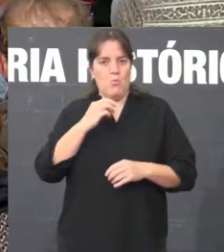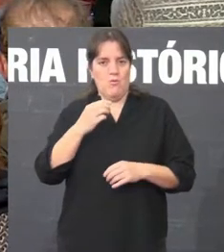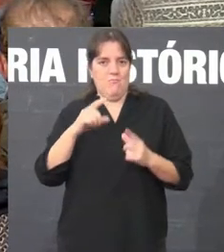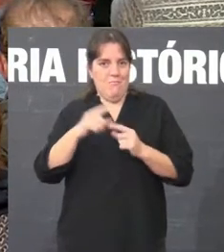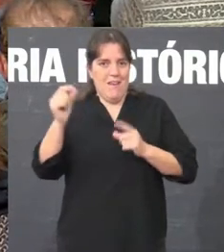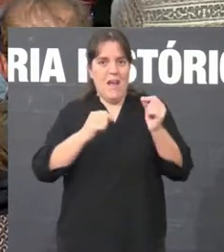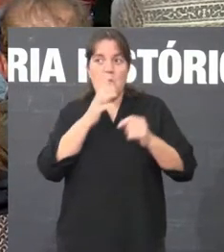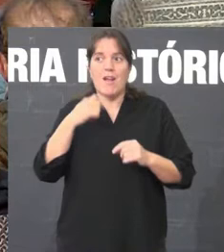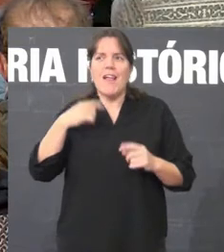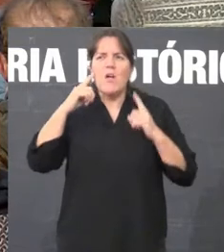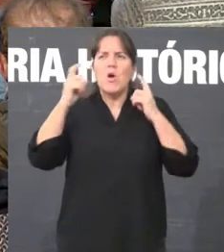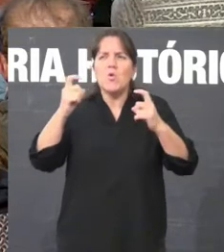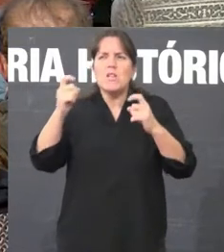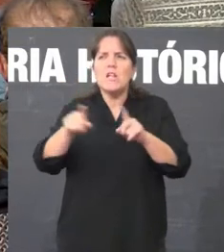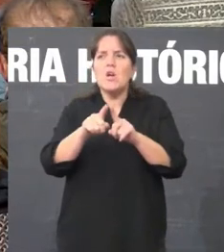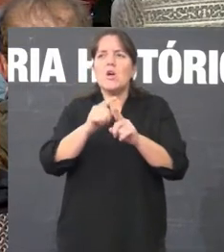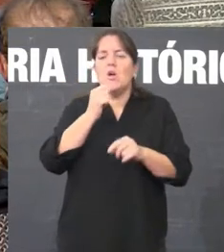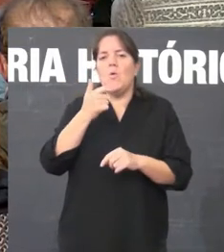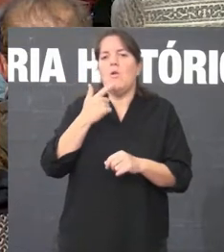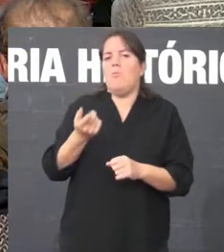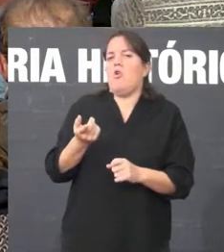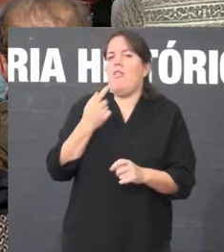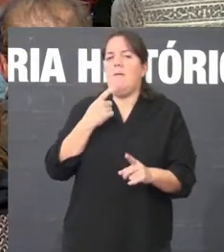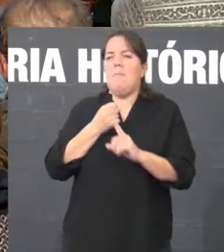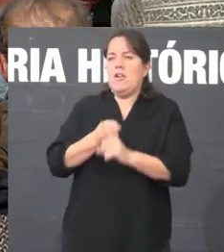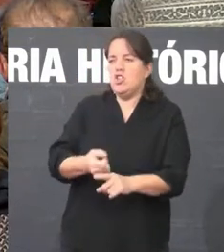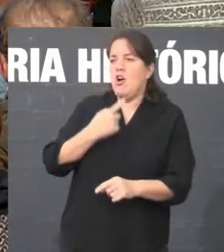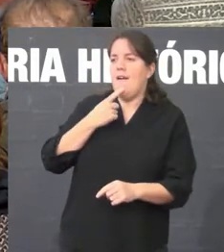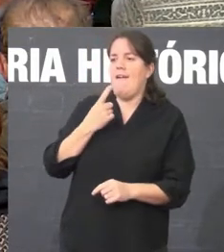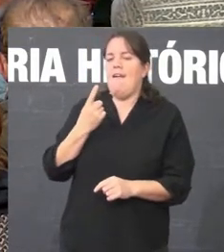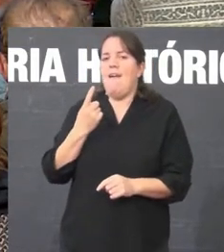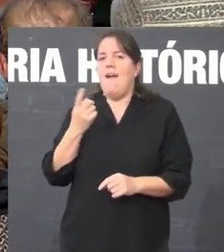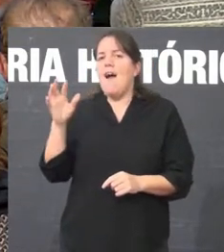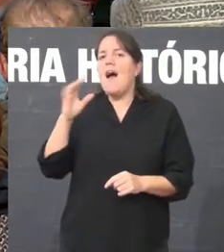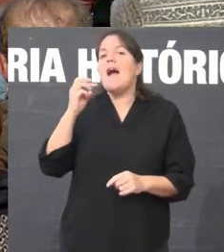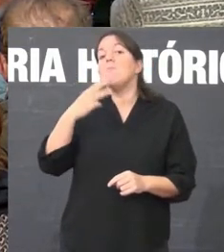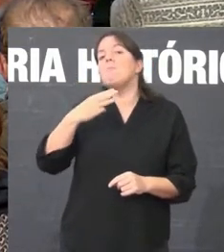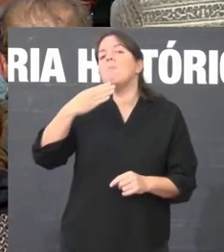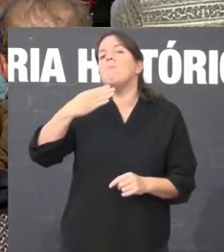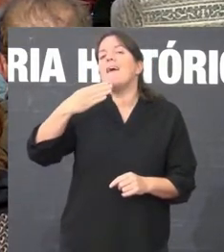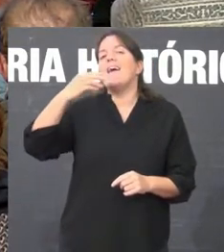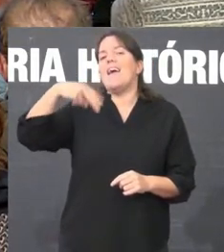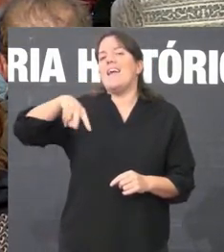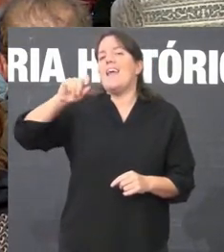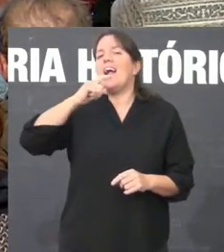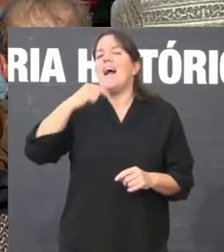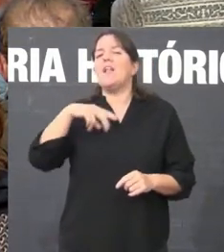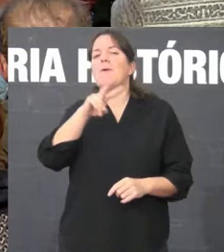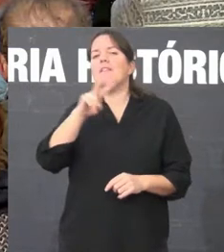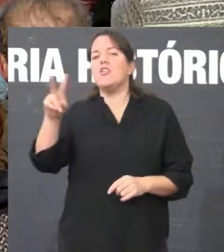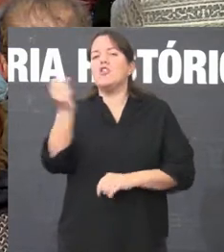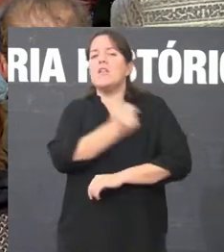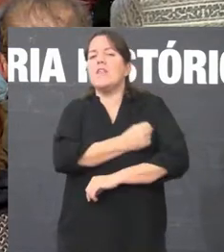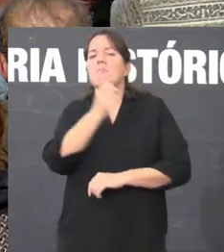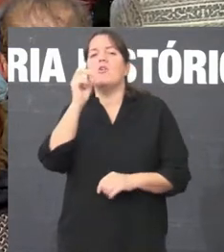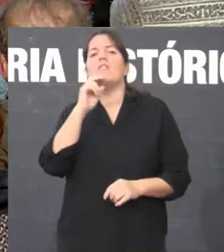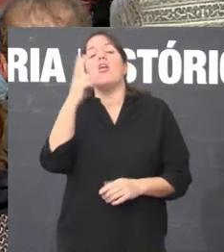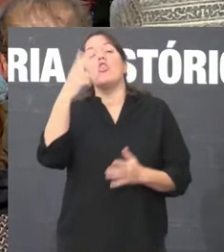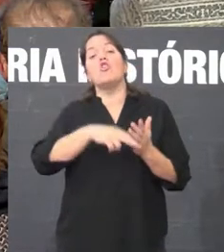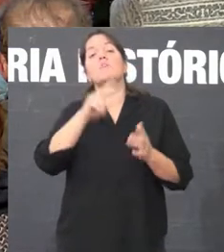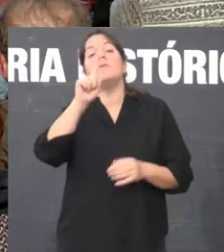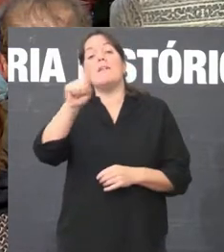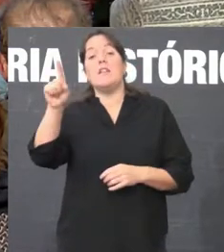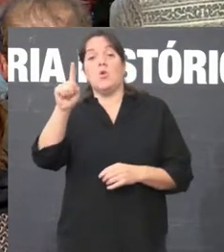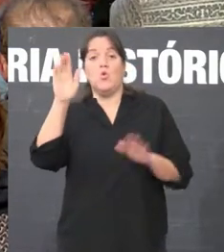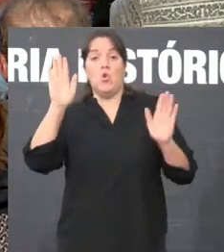un intento de cacería do Partido Popular ao BNG, ademais no último pleno, o 22 de decembro de 2021,